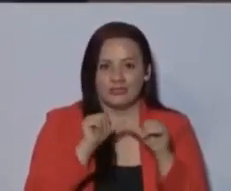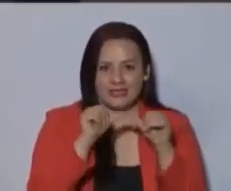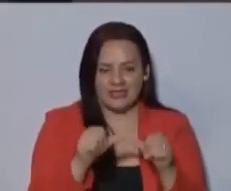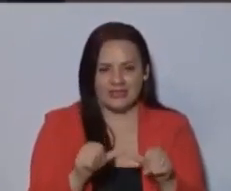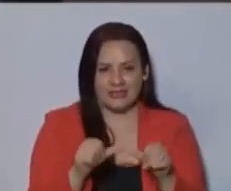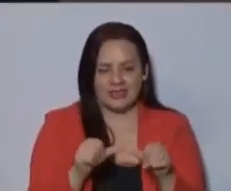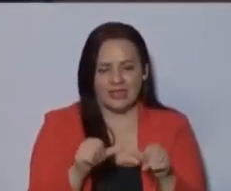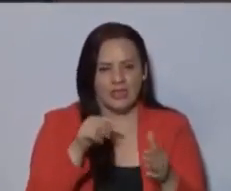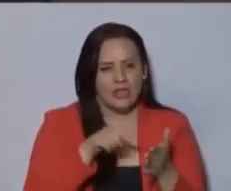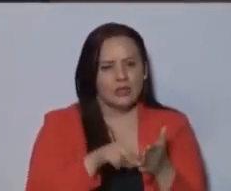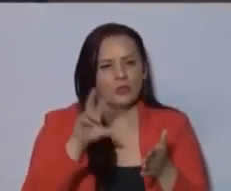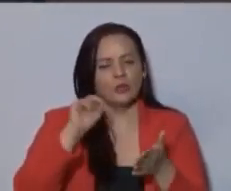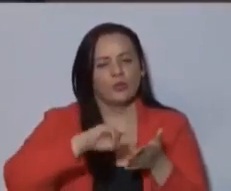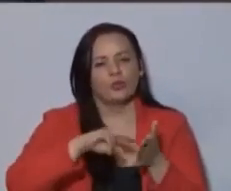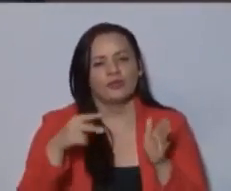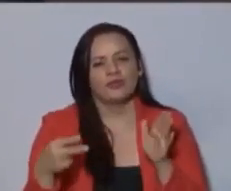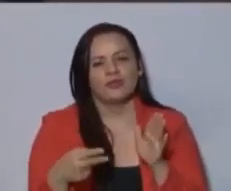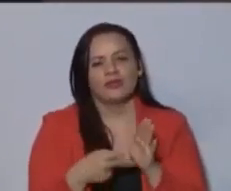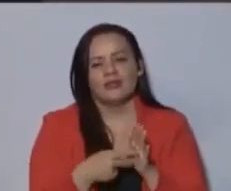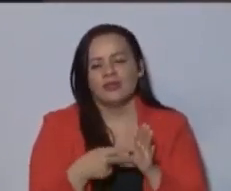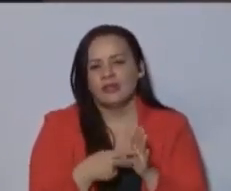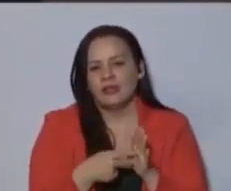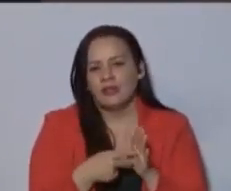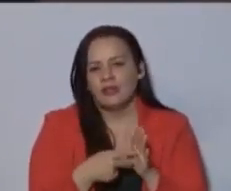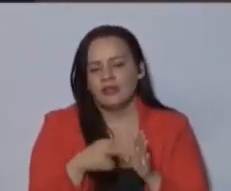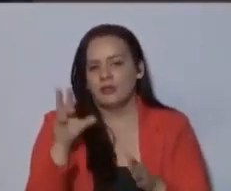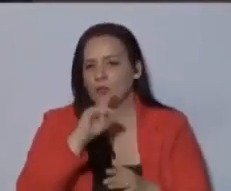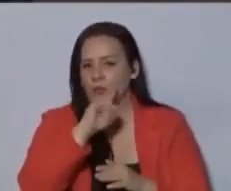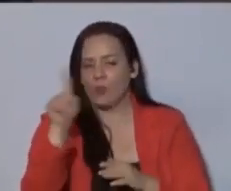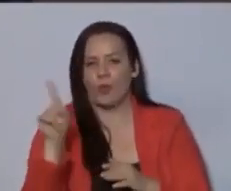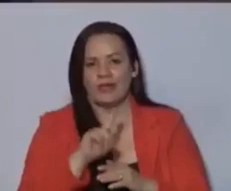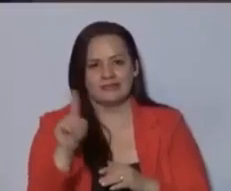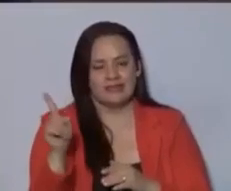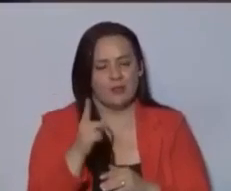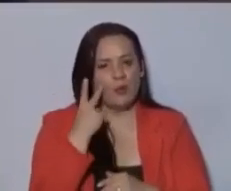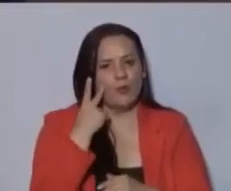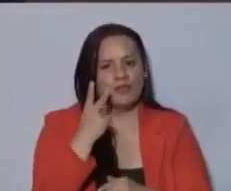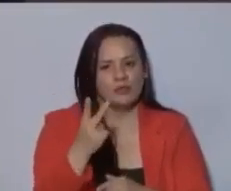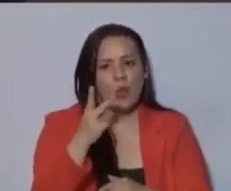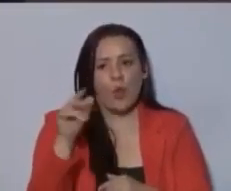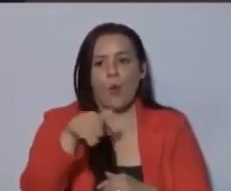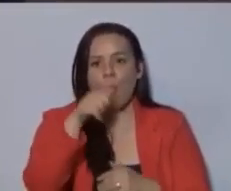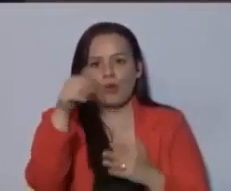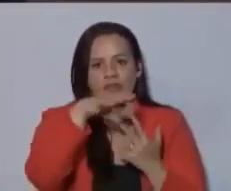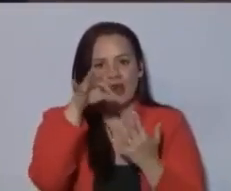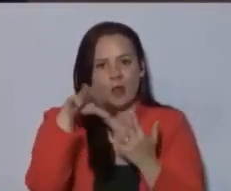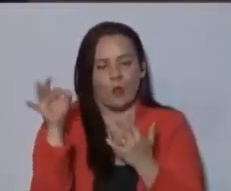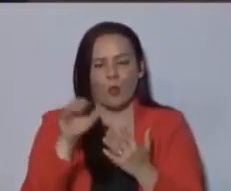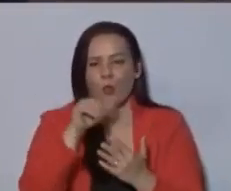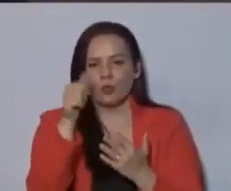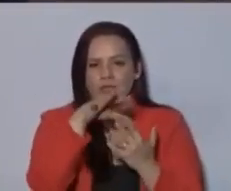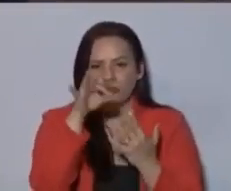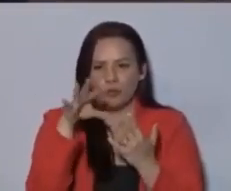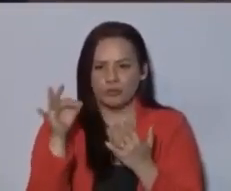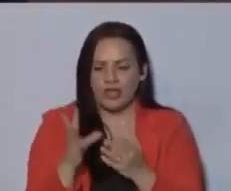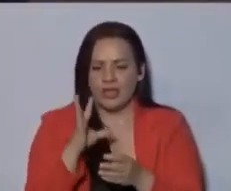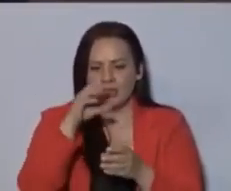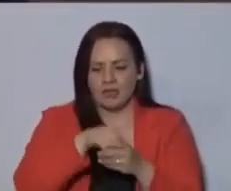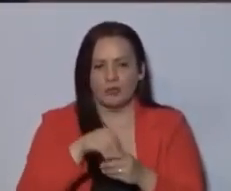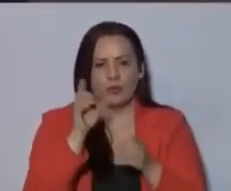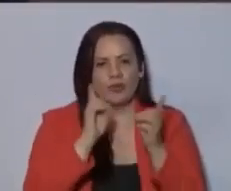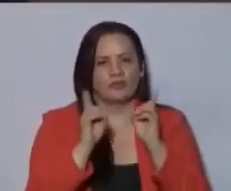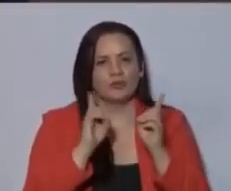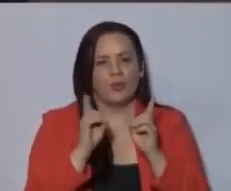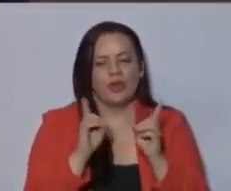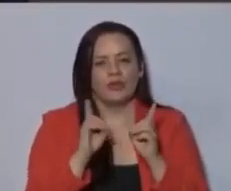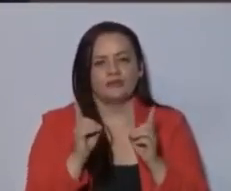no significa que también no estemos visualizando otras alternativas y otras opciones, dentro de las cuales